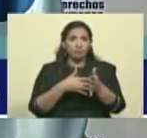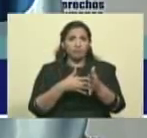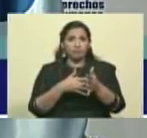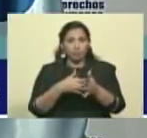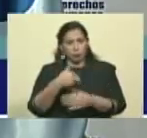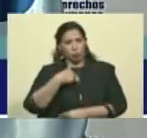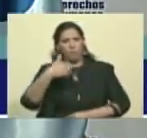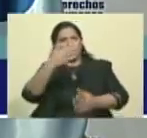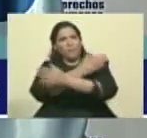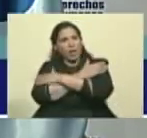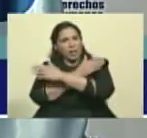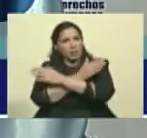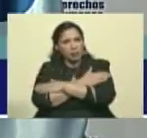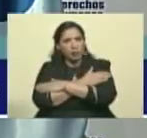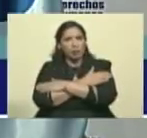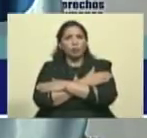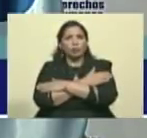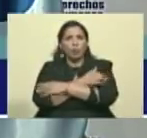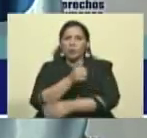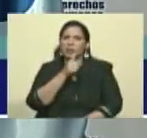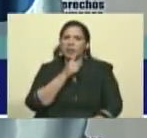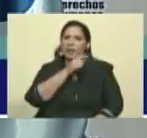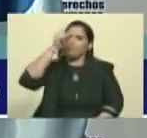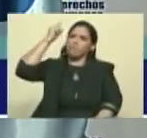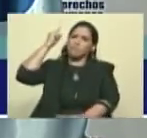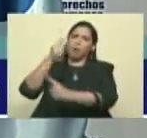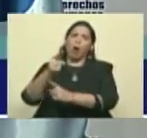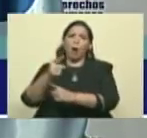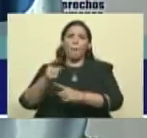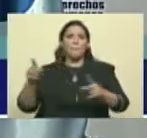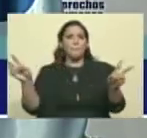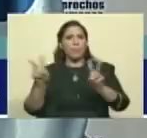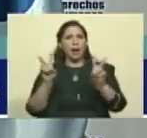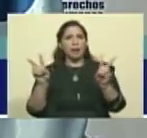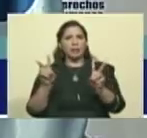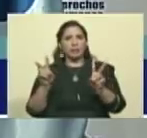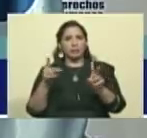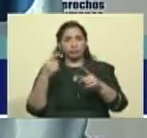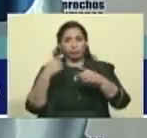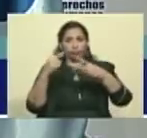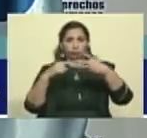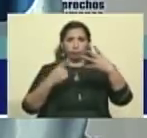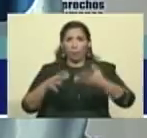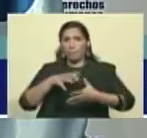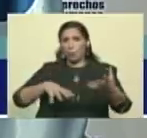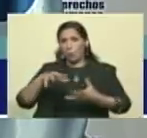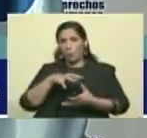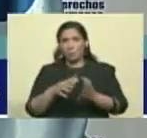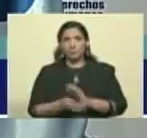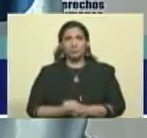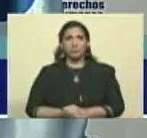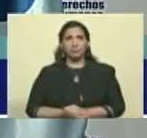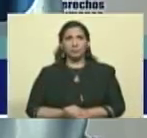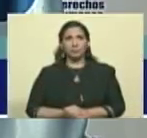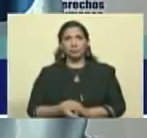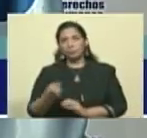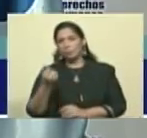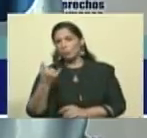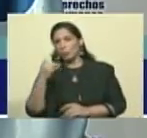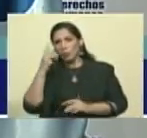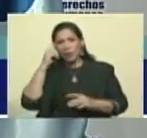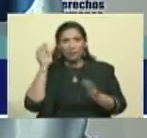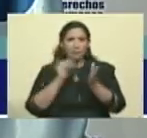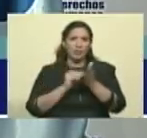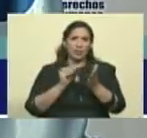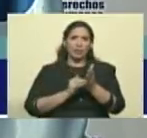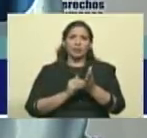felicito a quienes denuncian con valentía estos casos, porque muchas veces hay gente poderosa detrás de